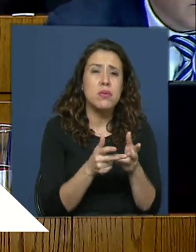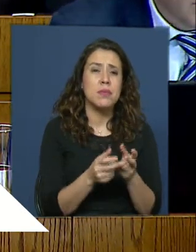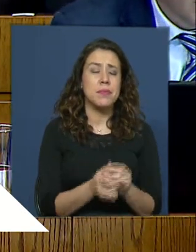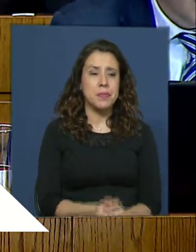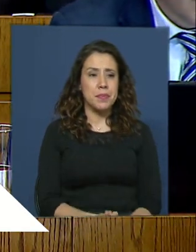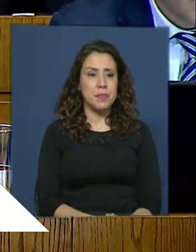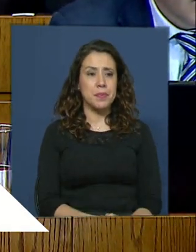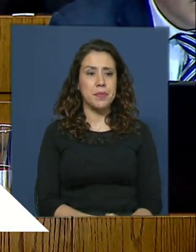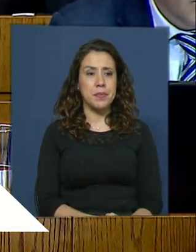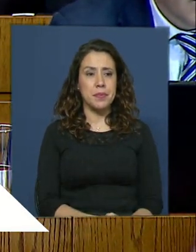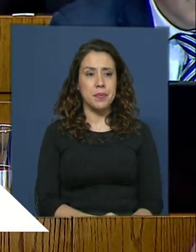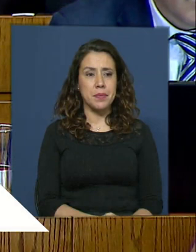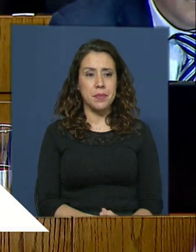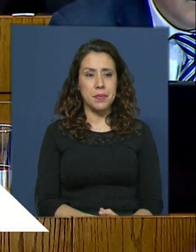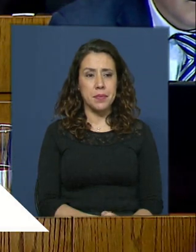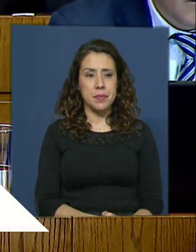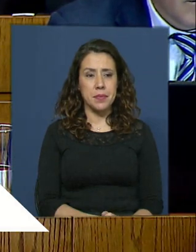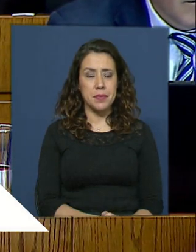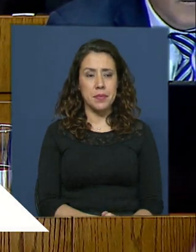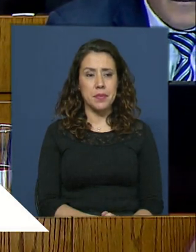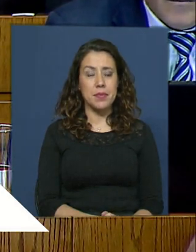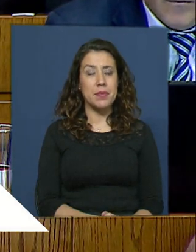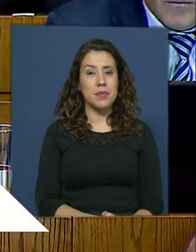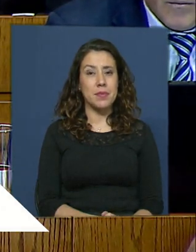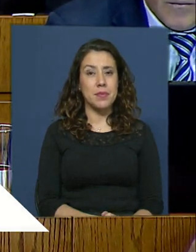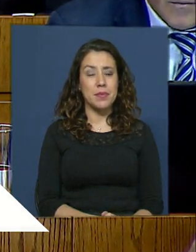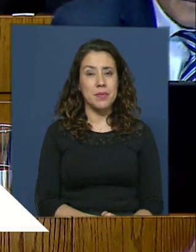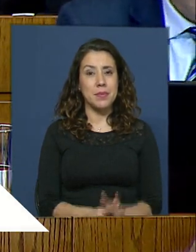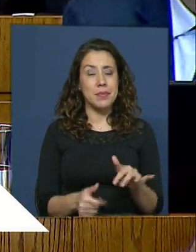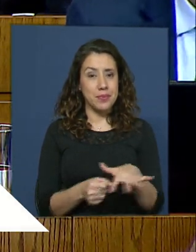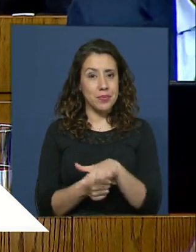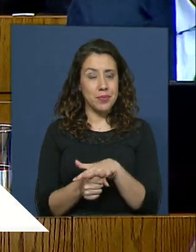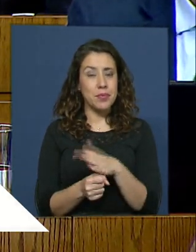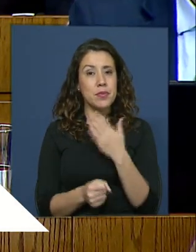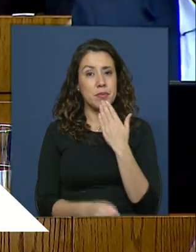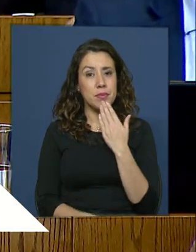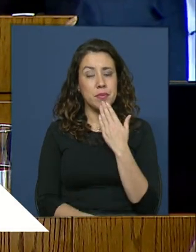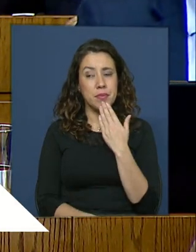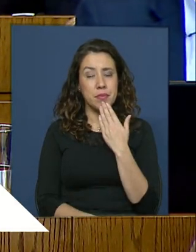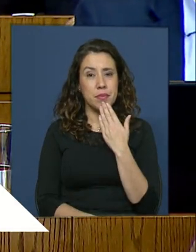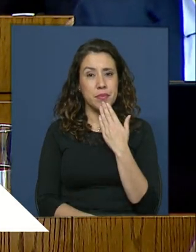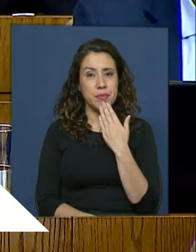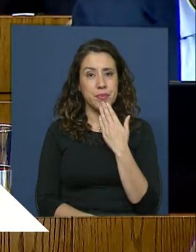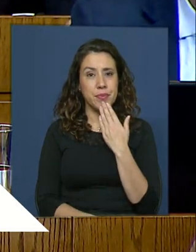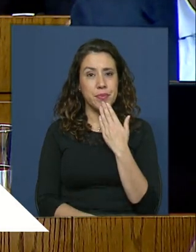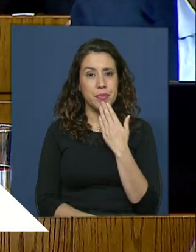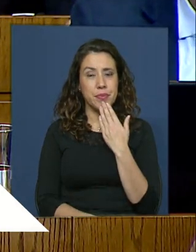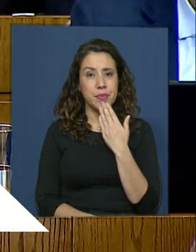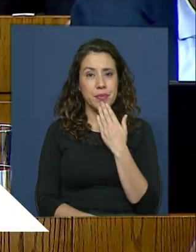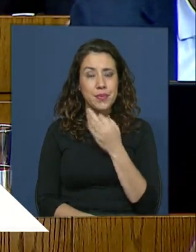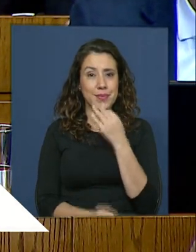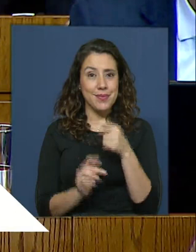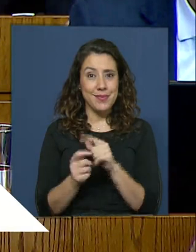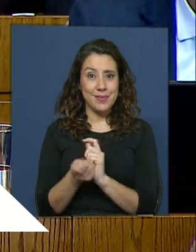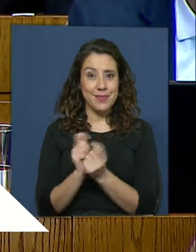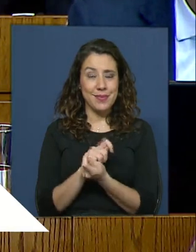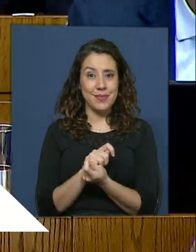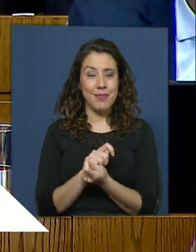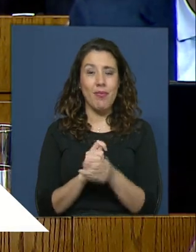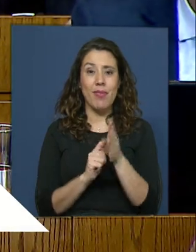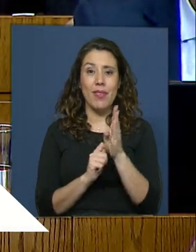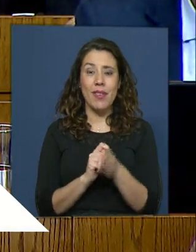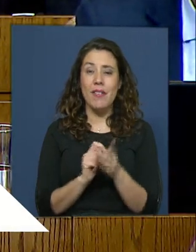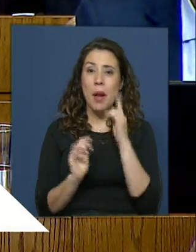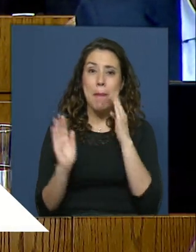ilícita. Y estos hechos, además, señala esta modificación, deben